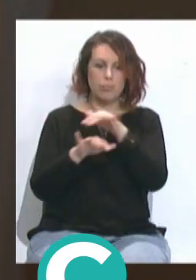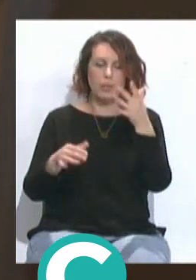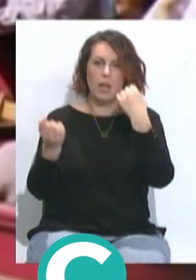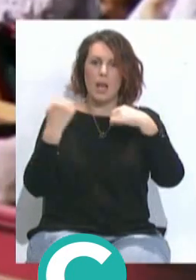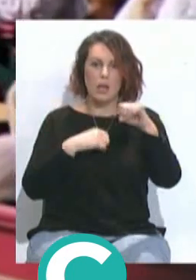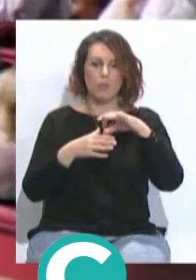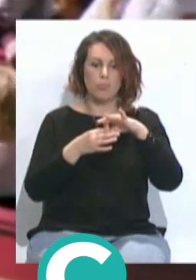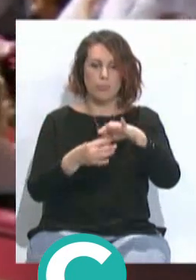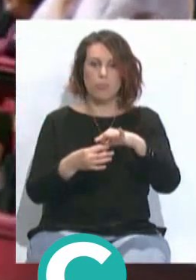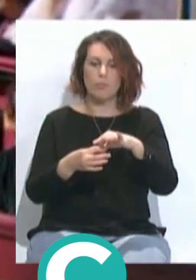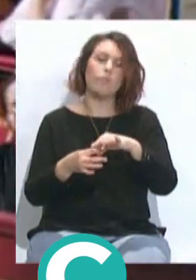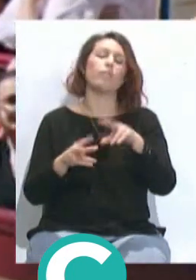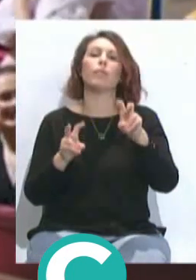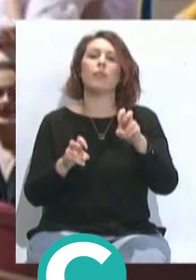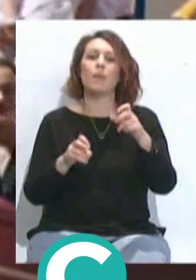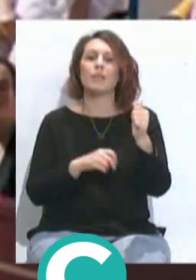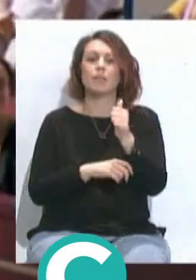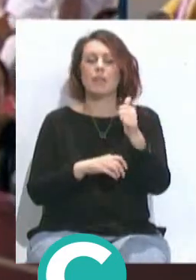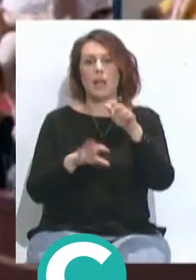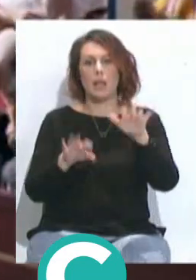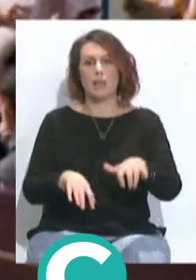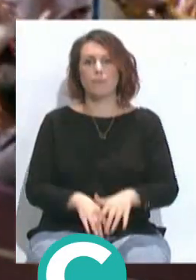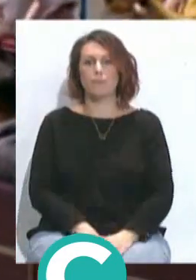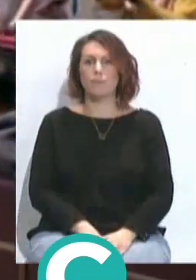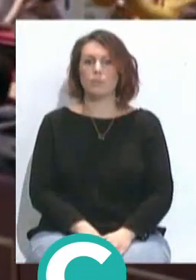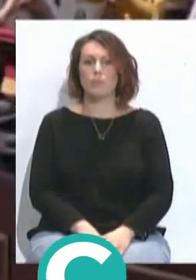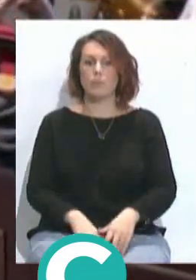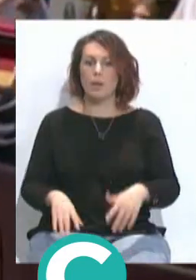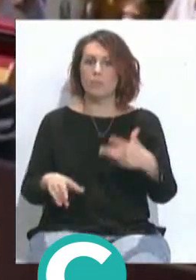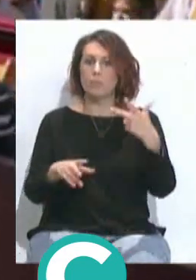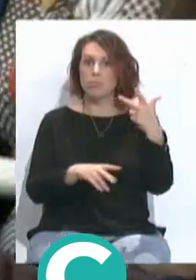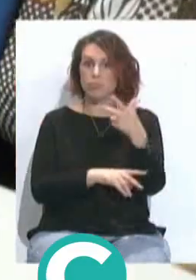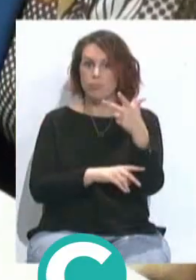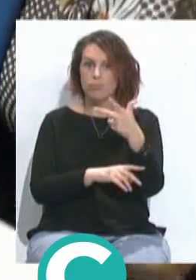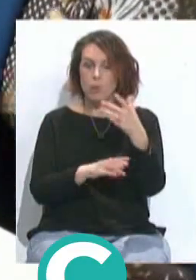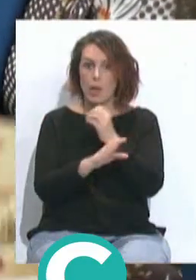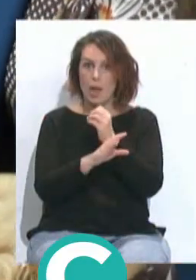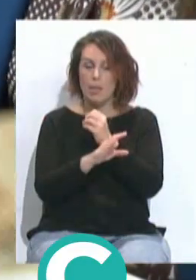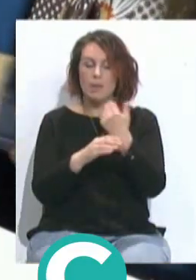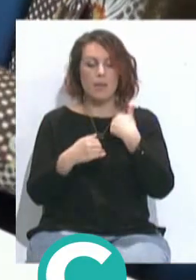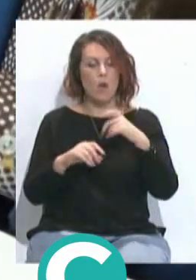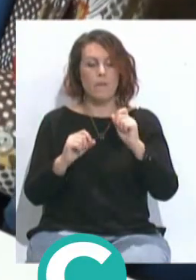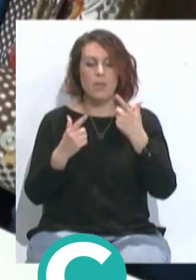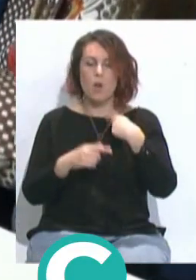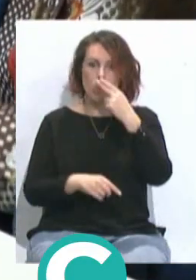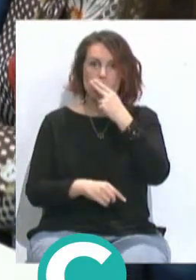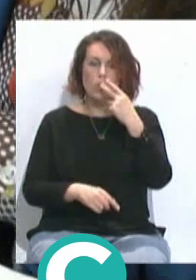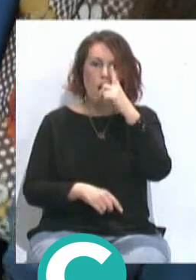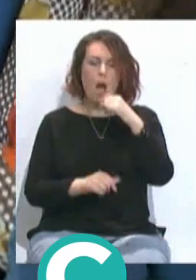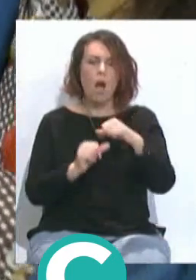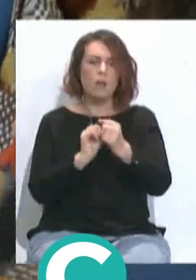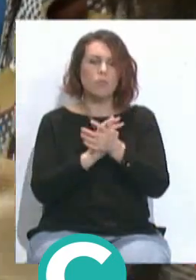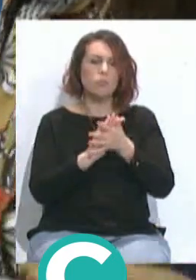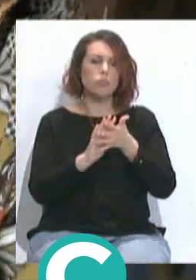vinculados, entre otras cuestiones, a la Semana Santa Gaditana. La Radiotelevisión Municipal formaliza así el compromiso que desde hace años